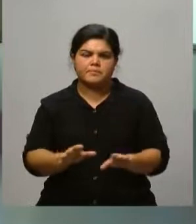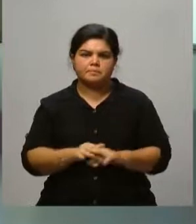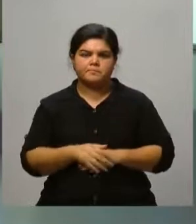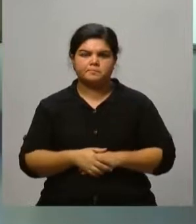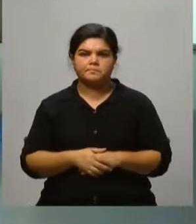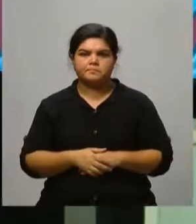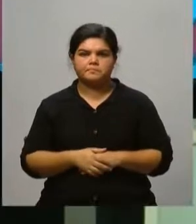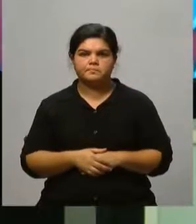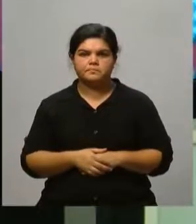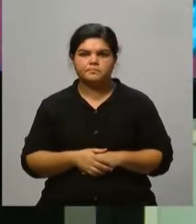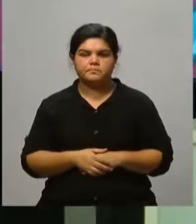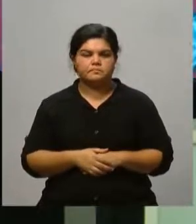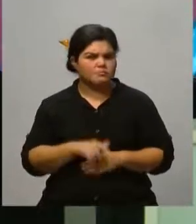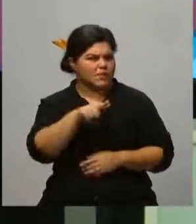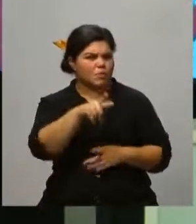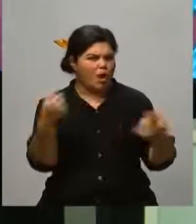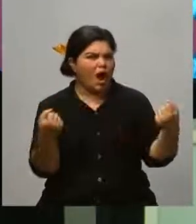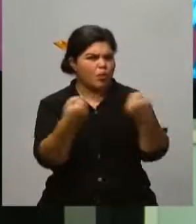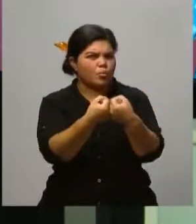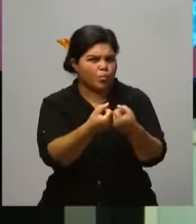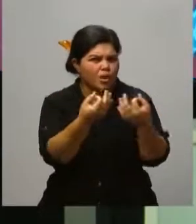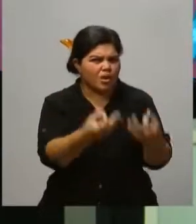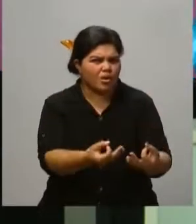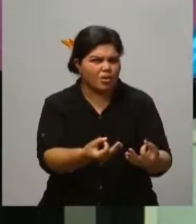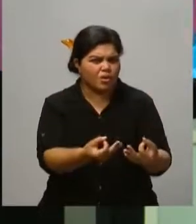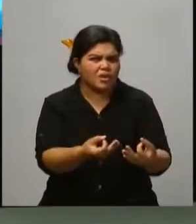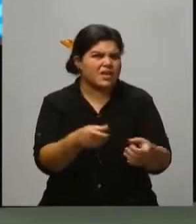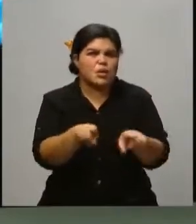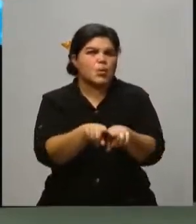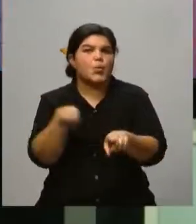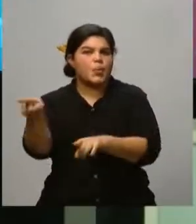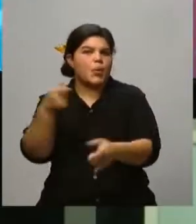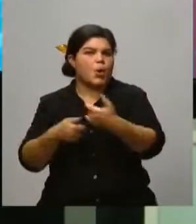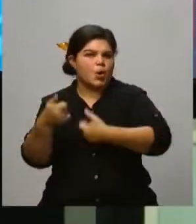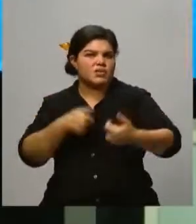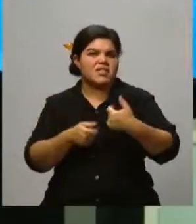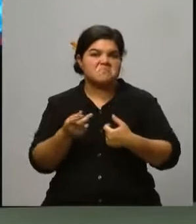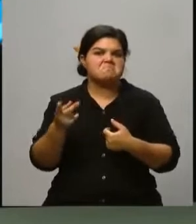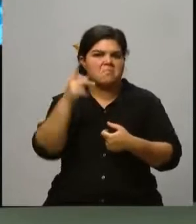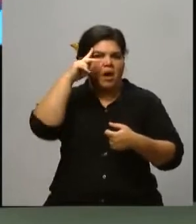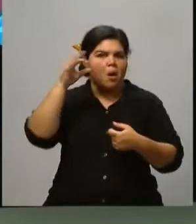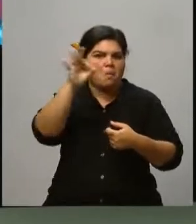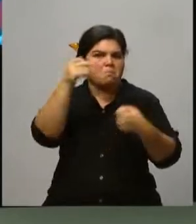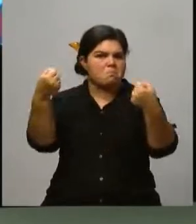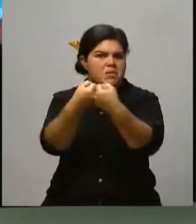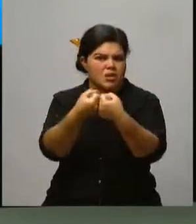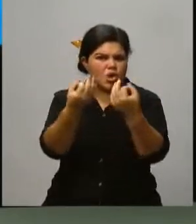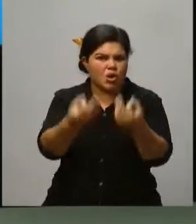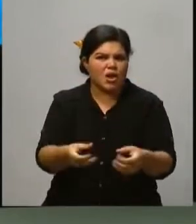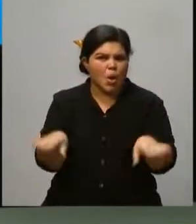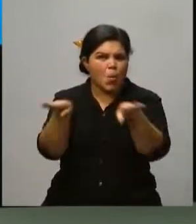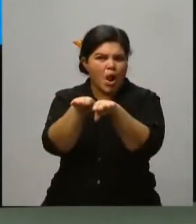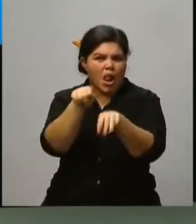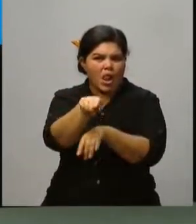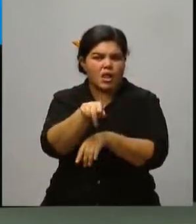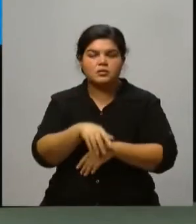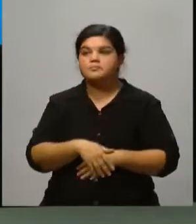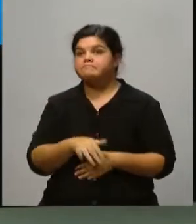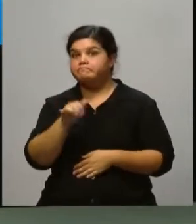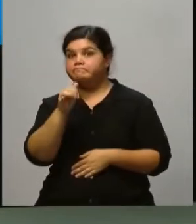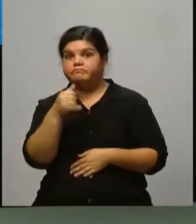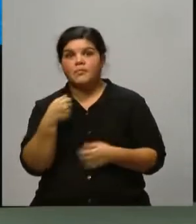políticos difíciles. Creo que para la política ya se largó el año 2023 y las ambiciones